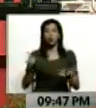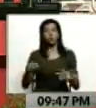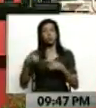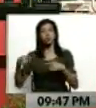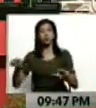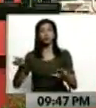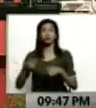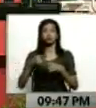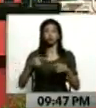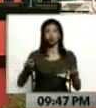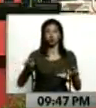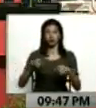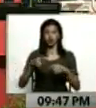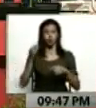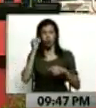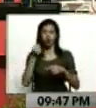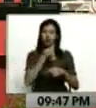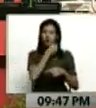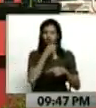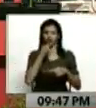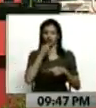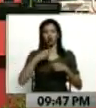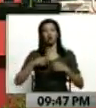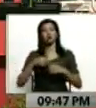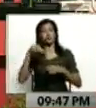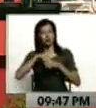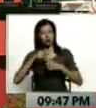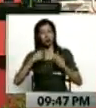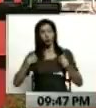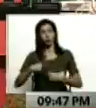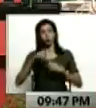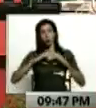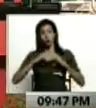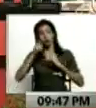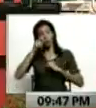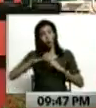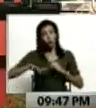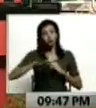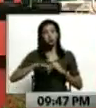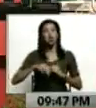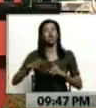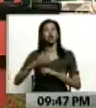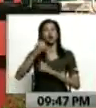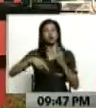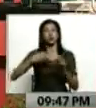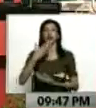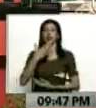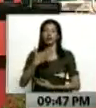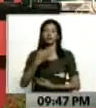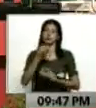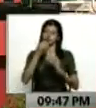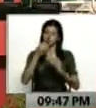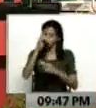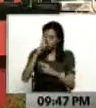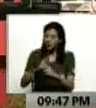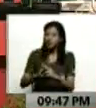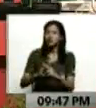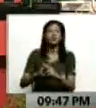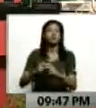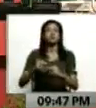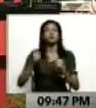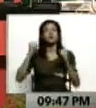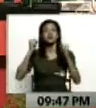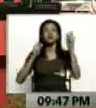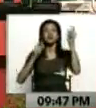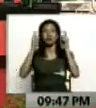jael nuestra músicaa en el en el corazón de todo el pueblo es otro logro Irreversible Revolución gracias por tan